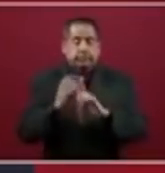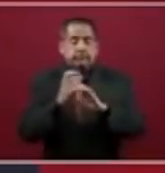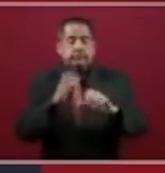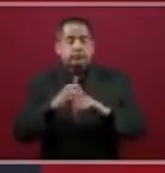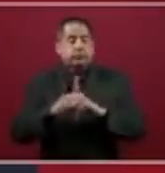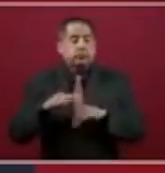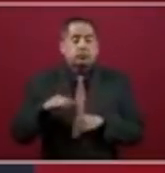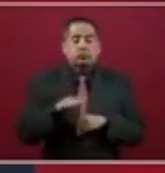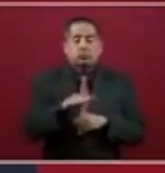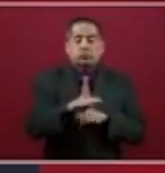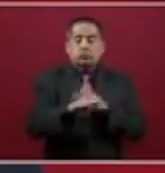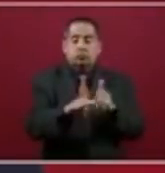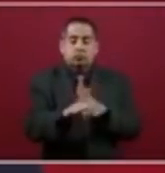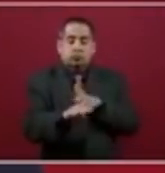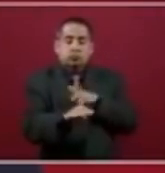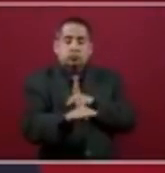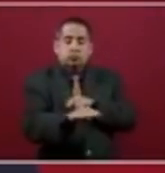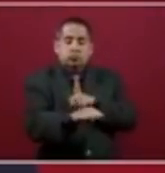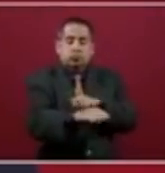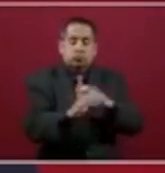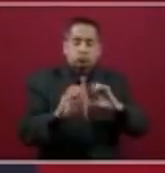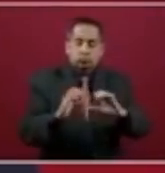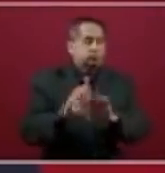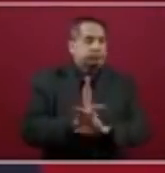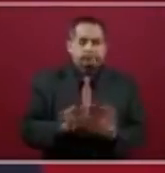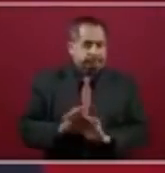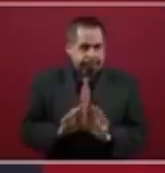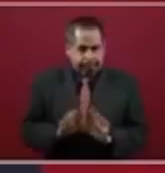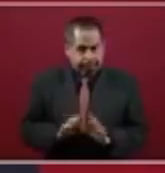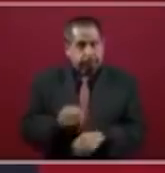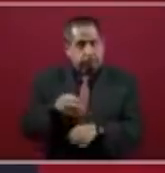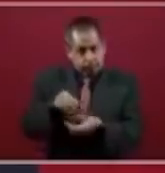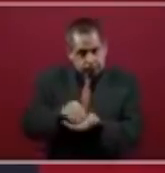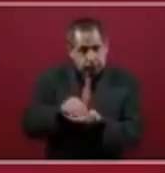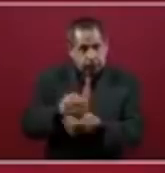y lo que queremos es seguir investigando,